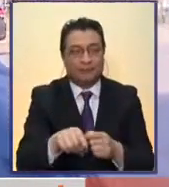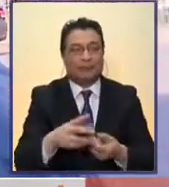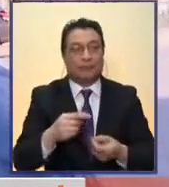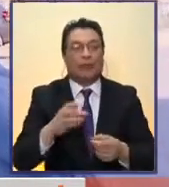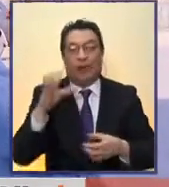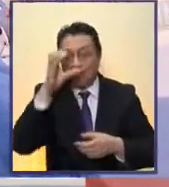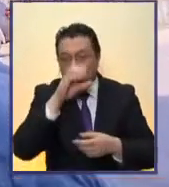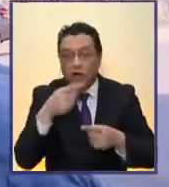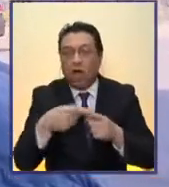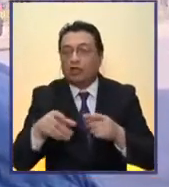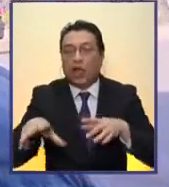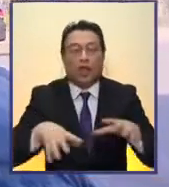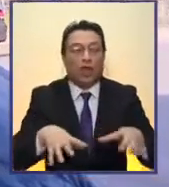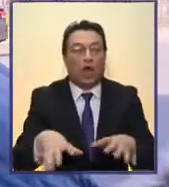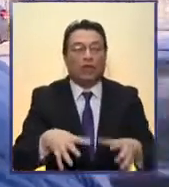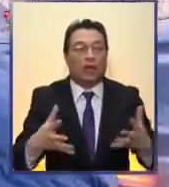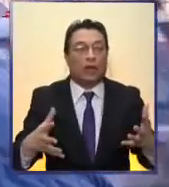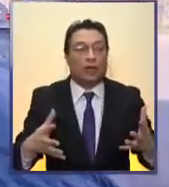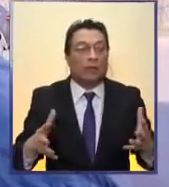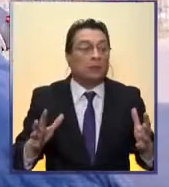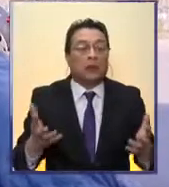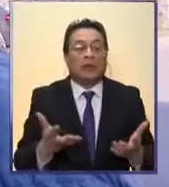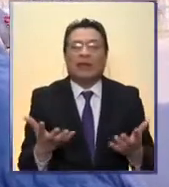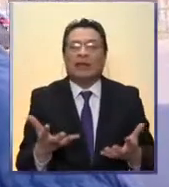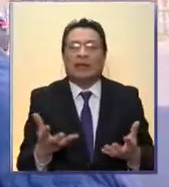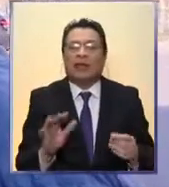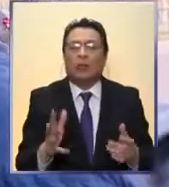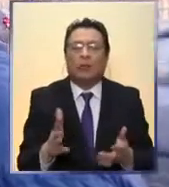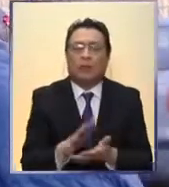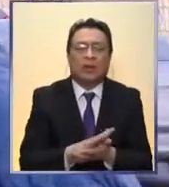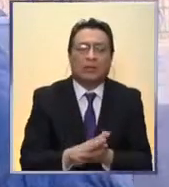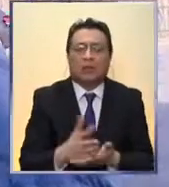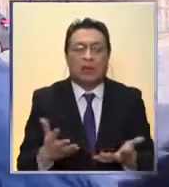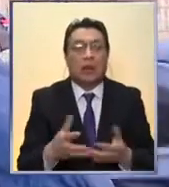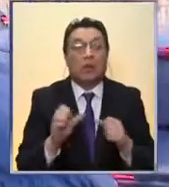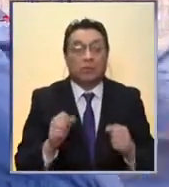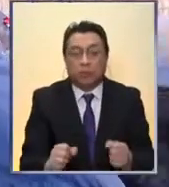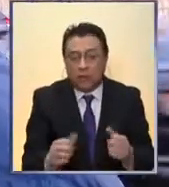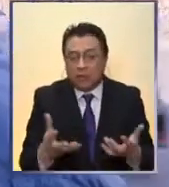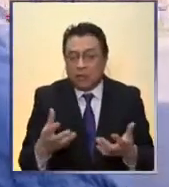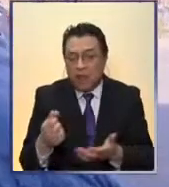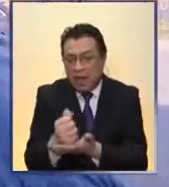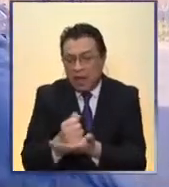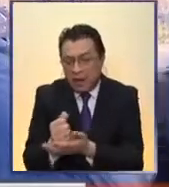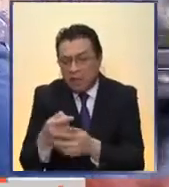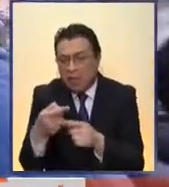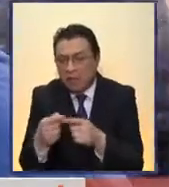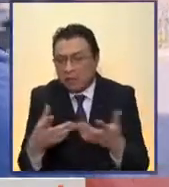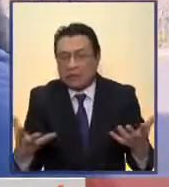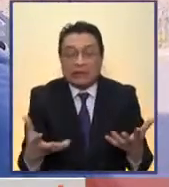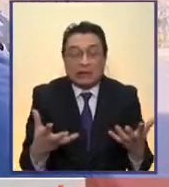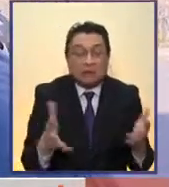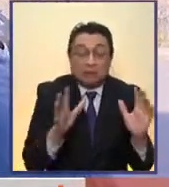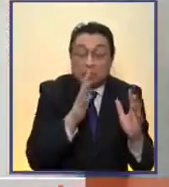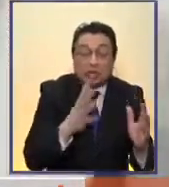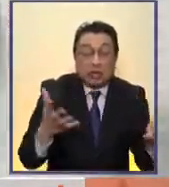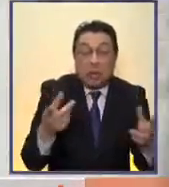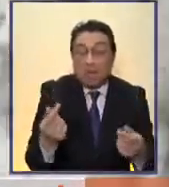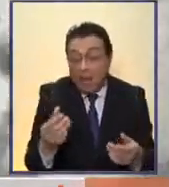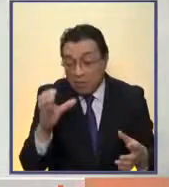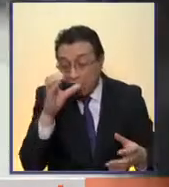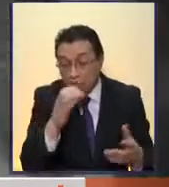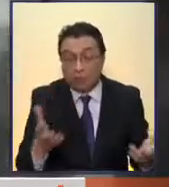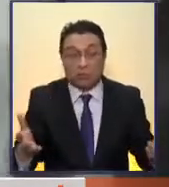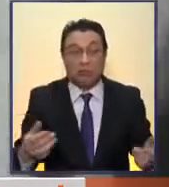cosa, no... ¿Cómo qué? ¿Insumos, por ejemplo? ¿No? Puede ser insumos, no sé, pues más dinero. Había